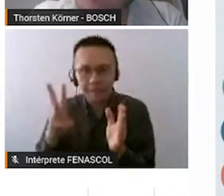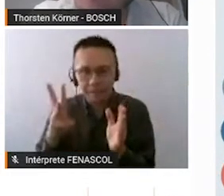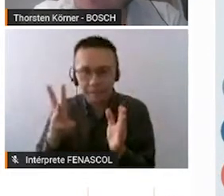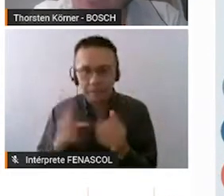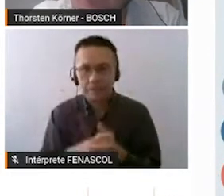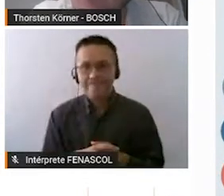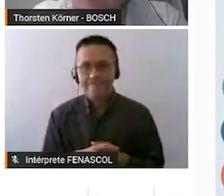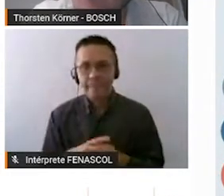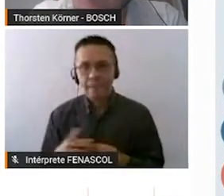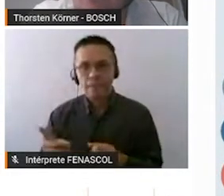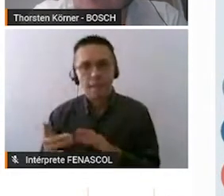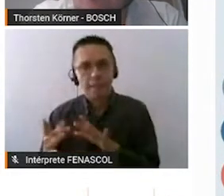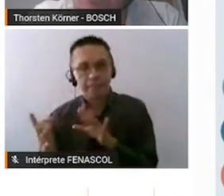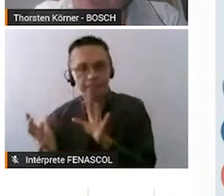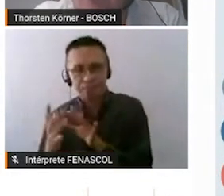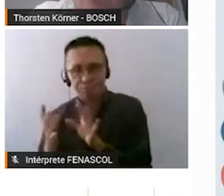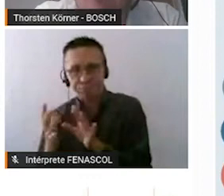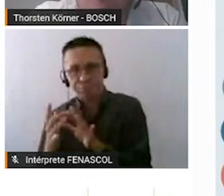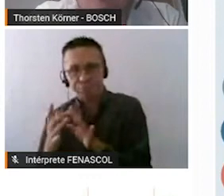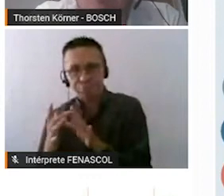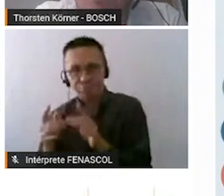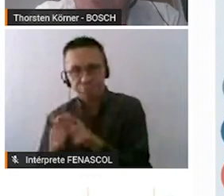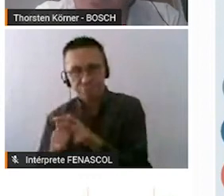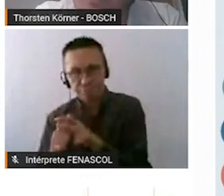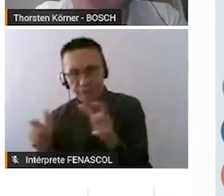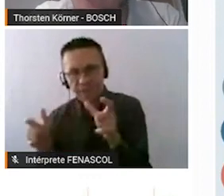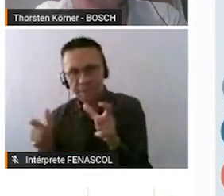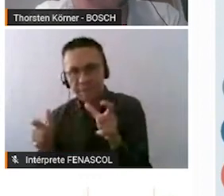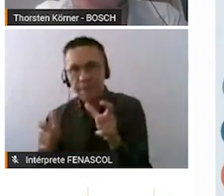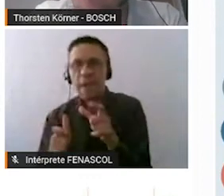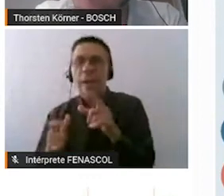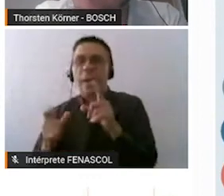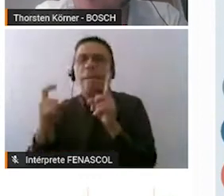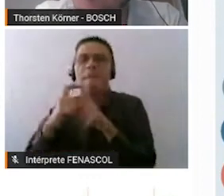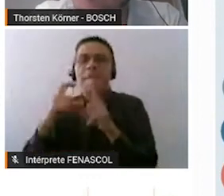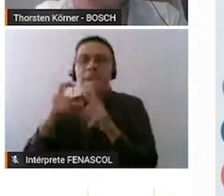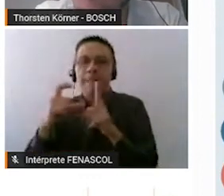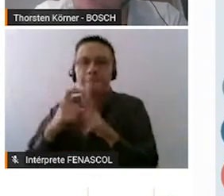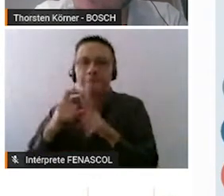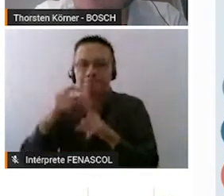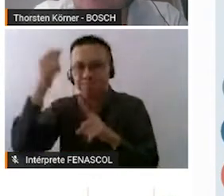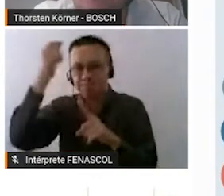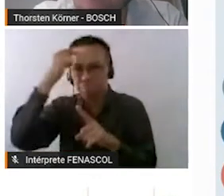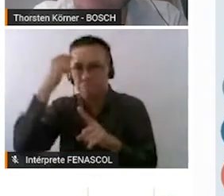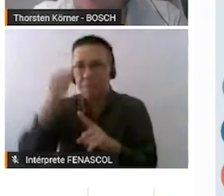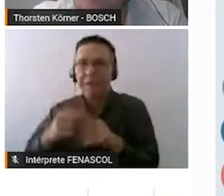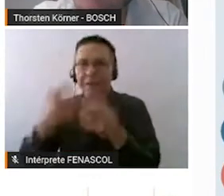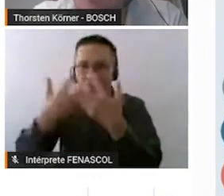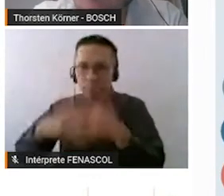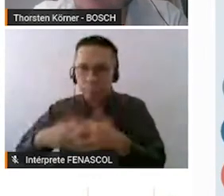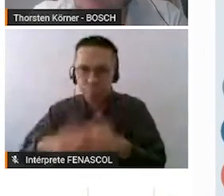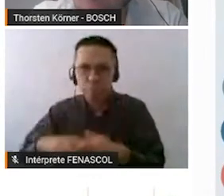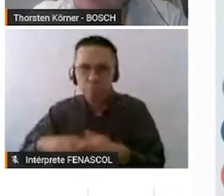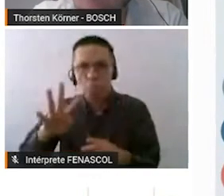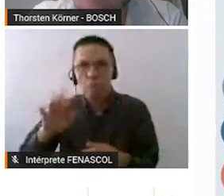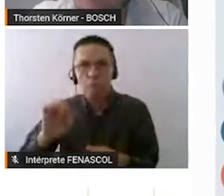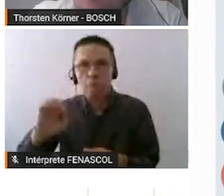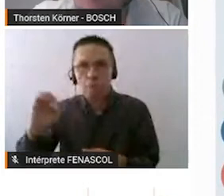gran conectividad, ¿no? Esa es digamos, la palabra clave cuando hablamos de industria 4.0, pero